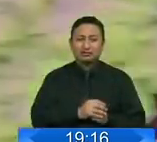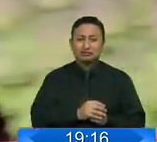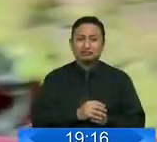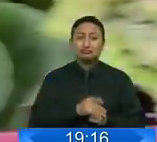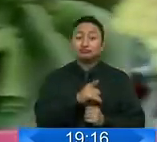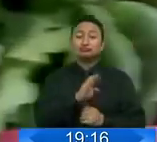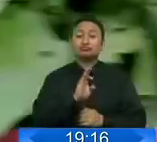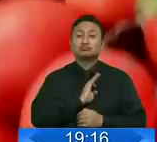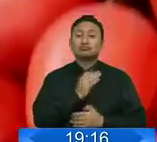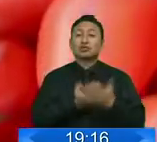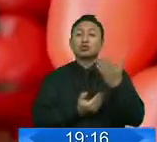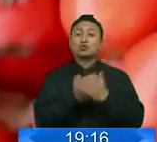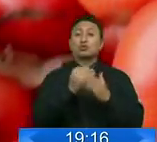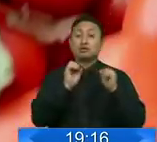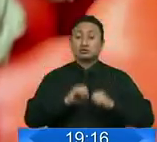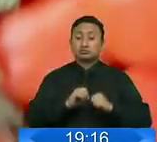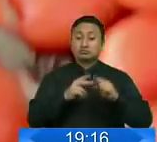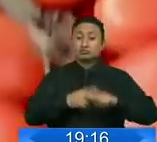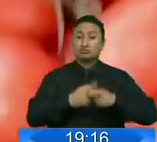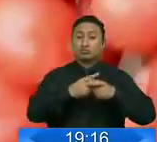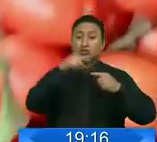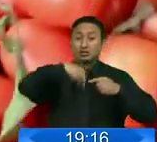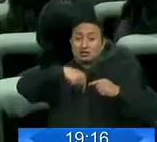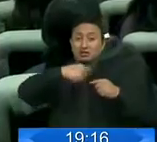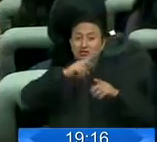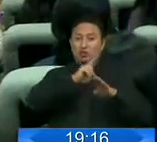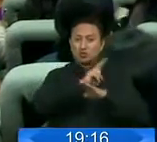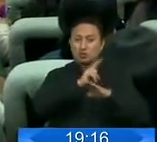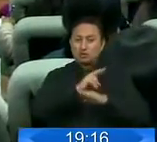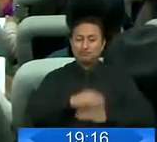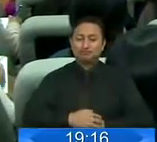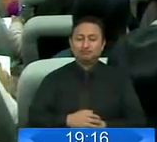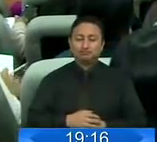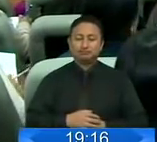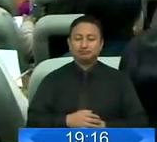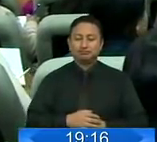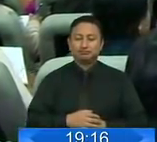espera de ser explotadas, informó Héctor Romero.